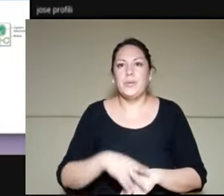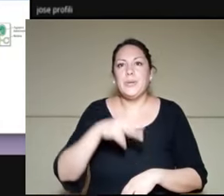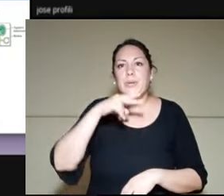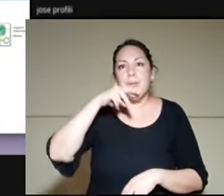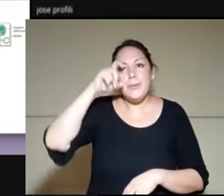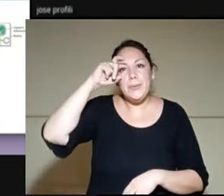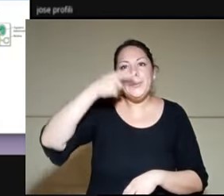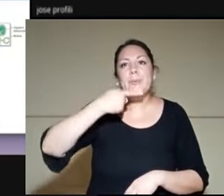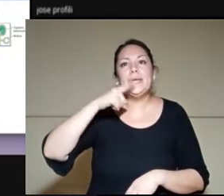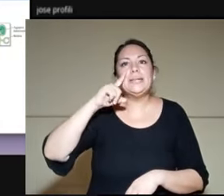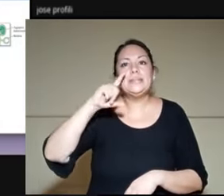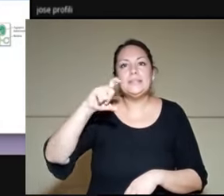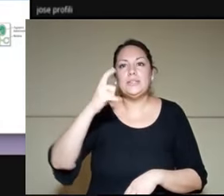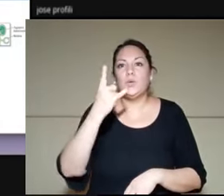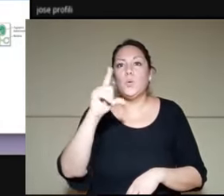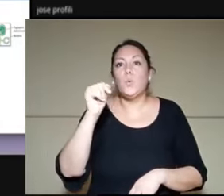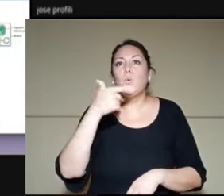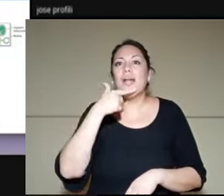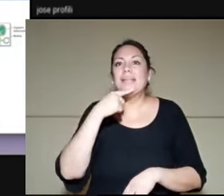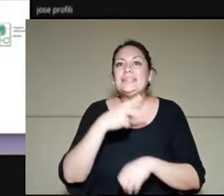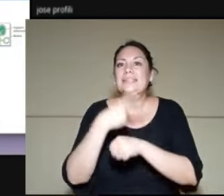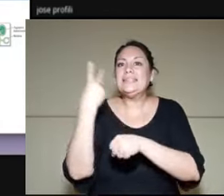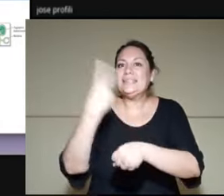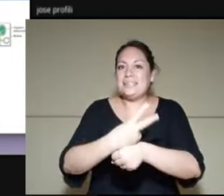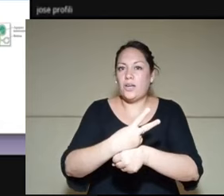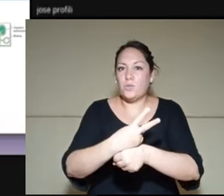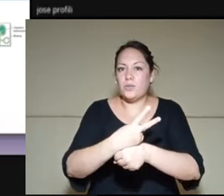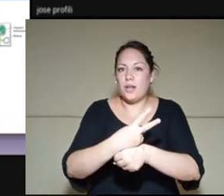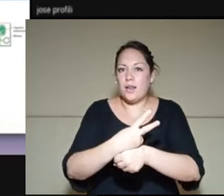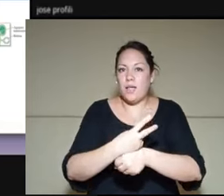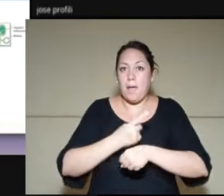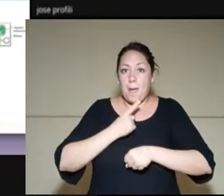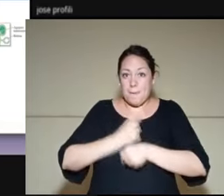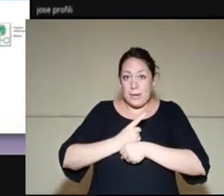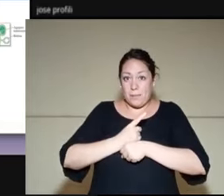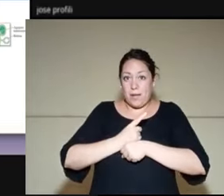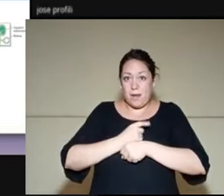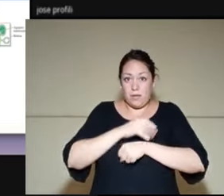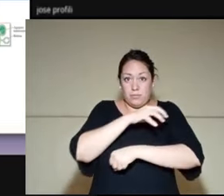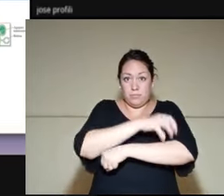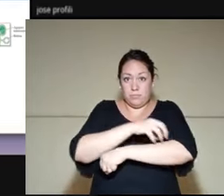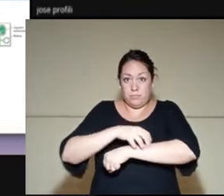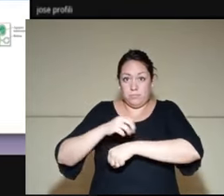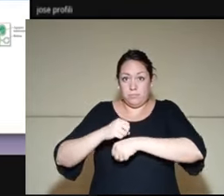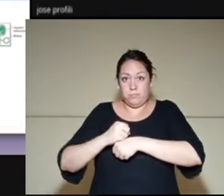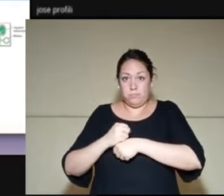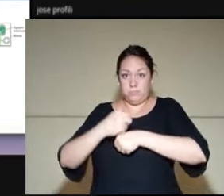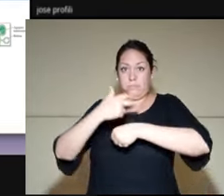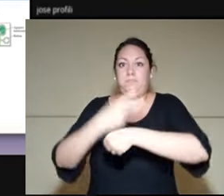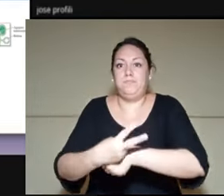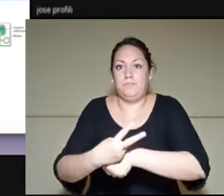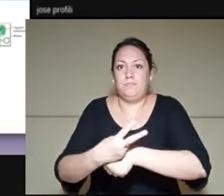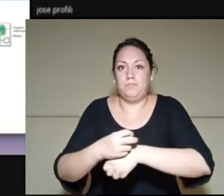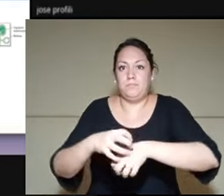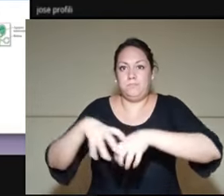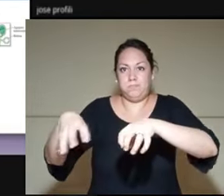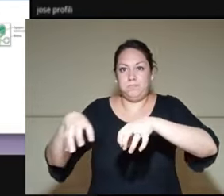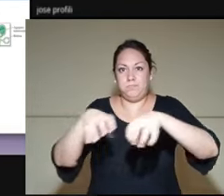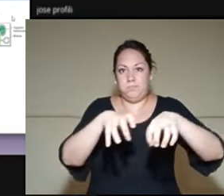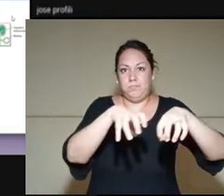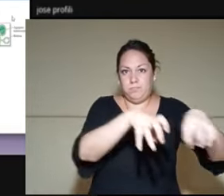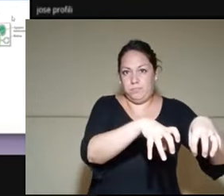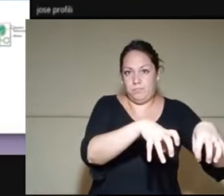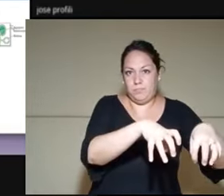que se van a llamar vesículas secundarias. Ya estas 2 vesículas secundarias son las que van a dar origen después a las estructuras